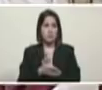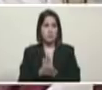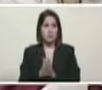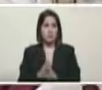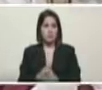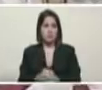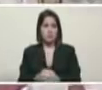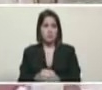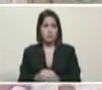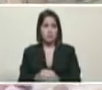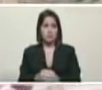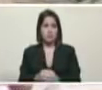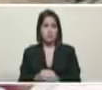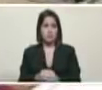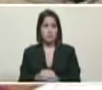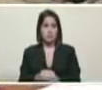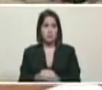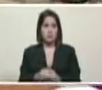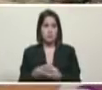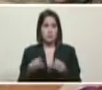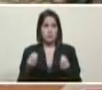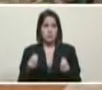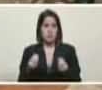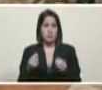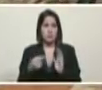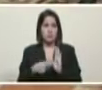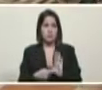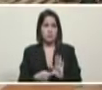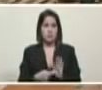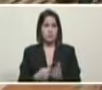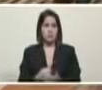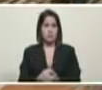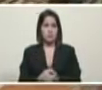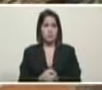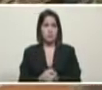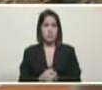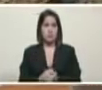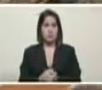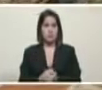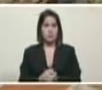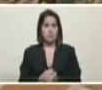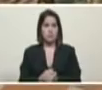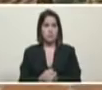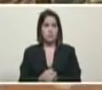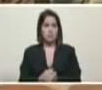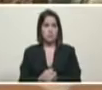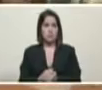años. Solo este año, general Padrino, más de 15 incidentes graves.